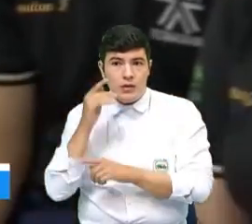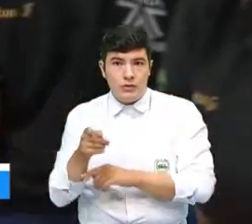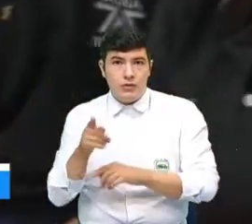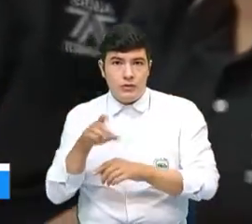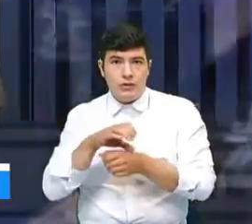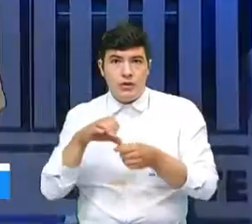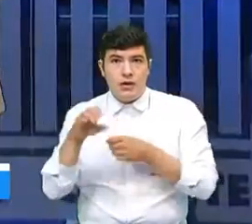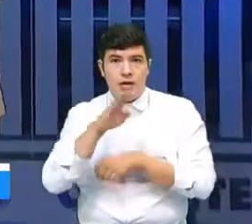brasil